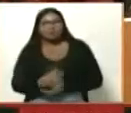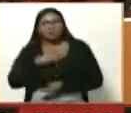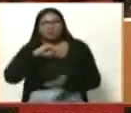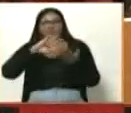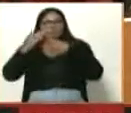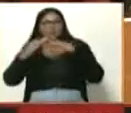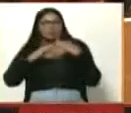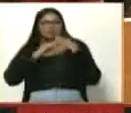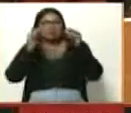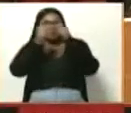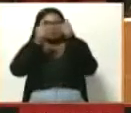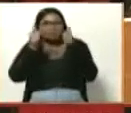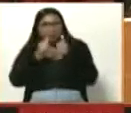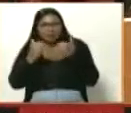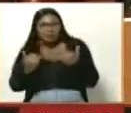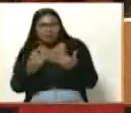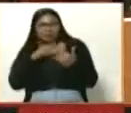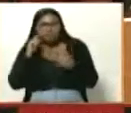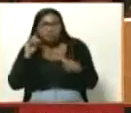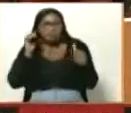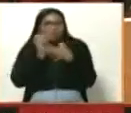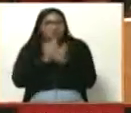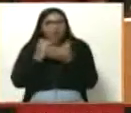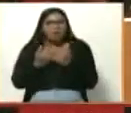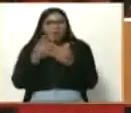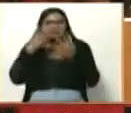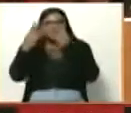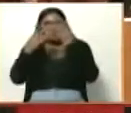artesanal. Por tanto, lo que nos vamos a conseguir allí en esta